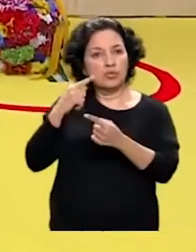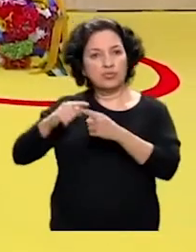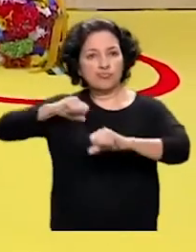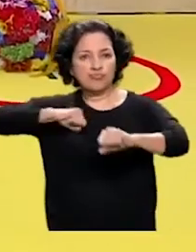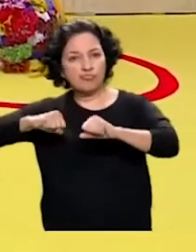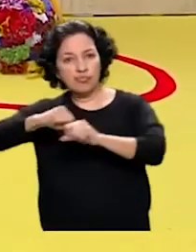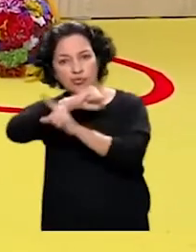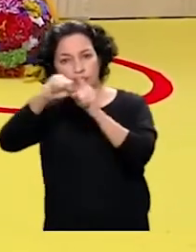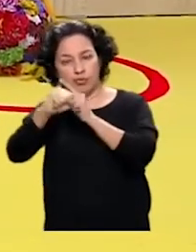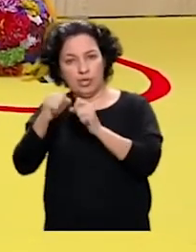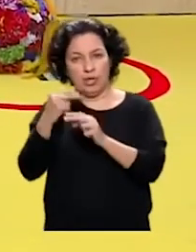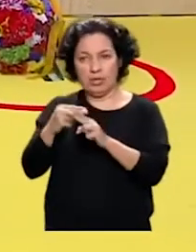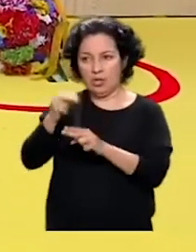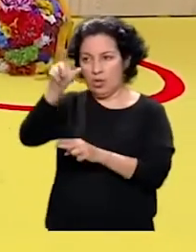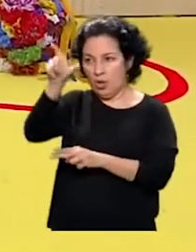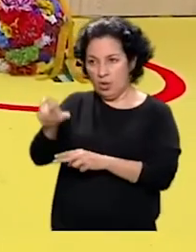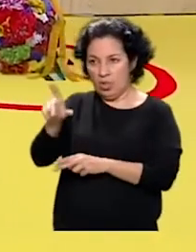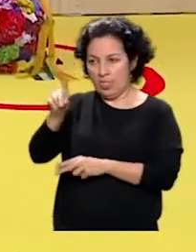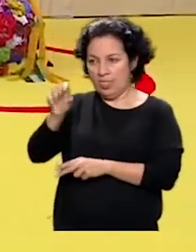Diana Osorio,